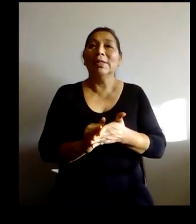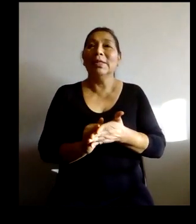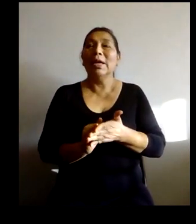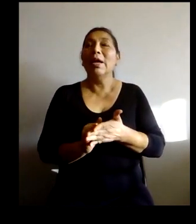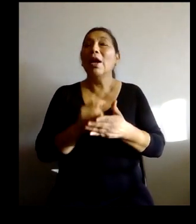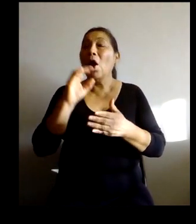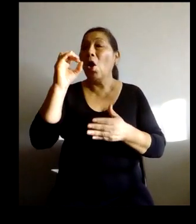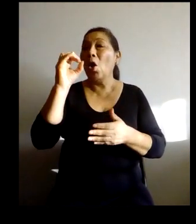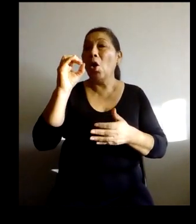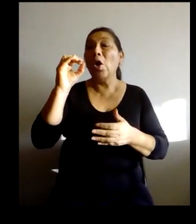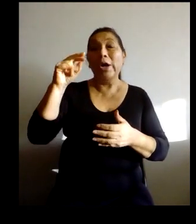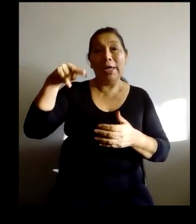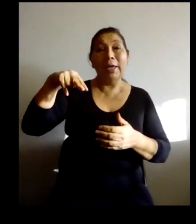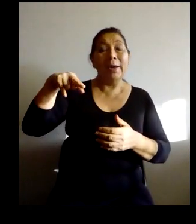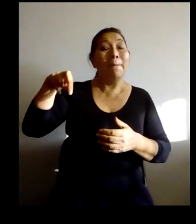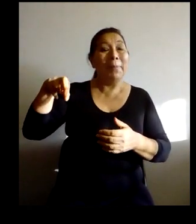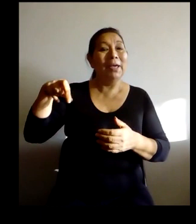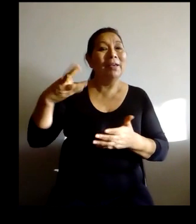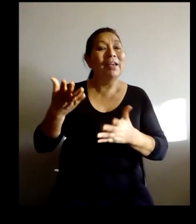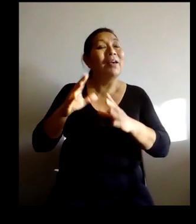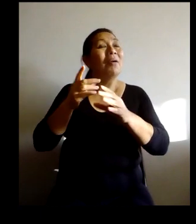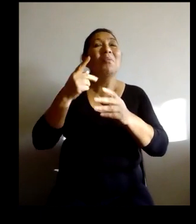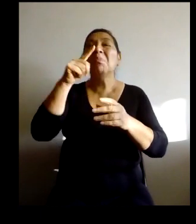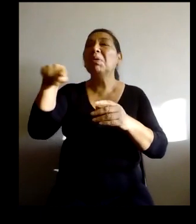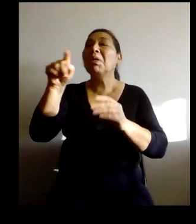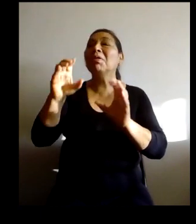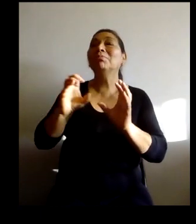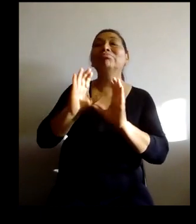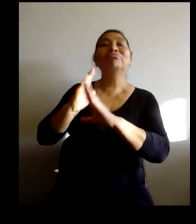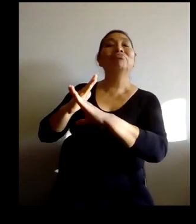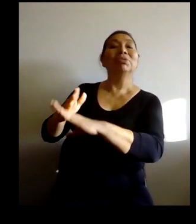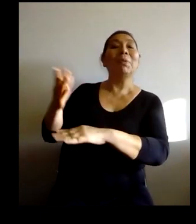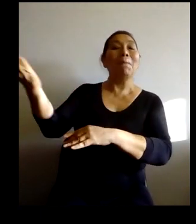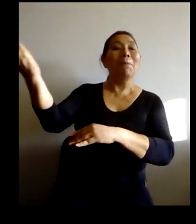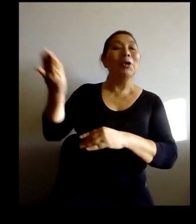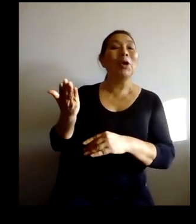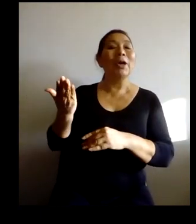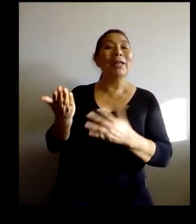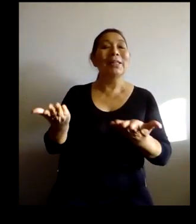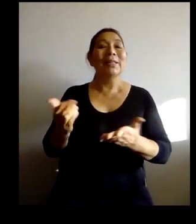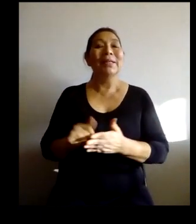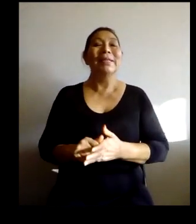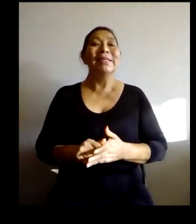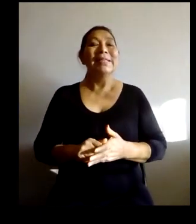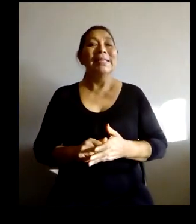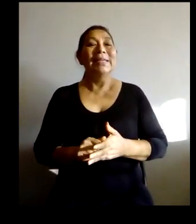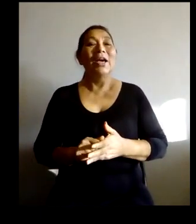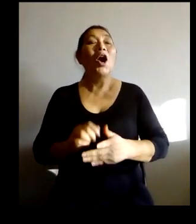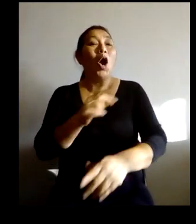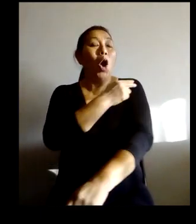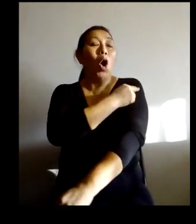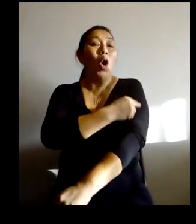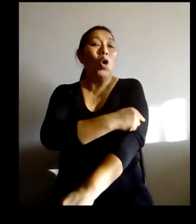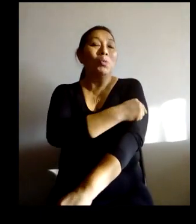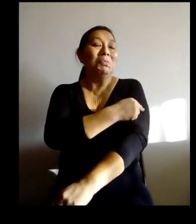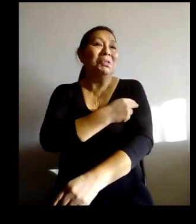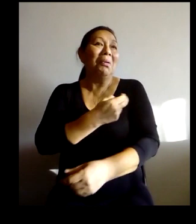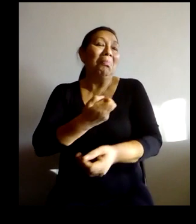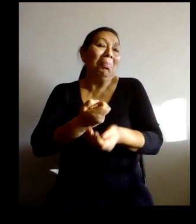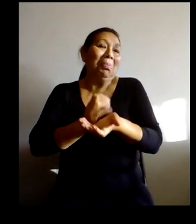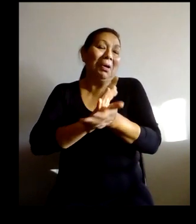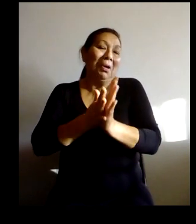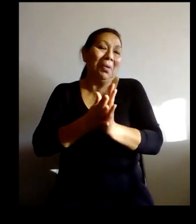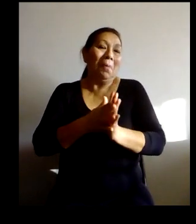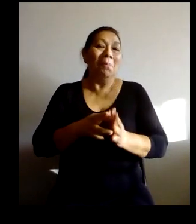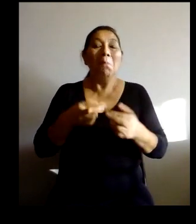es un caso de la ONP para acreditar el certificado médico emitido por el hospital